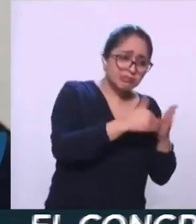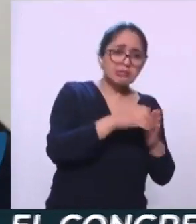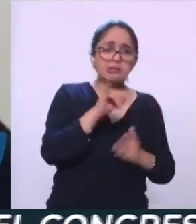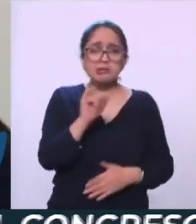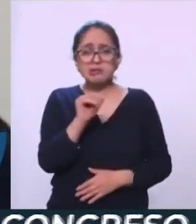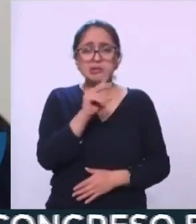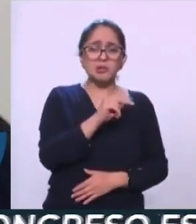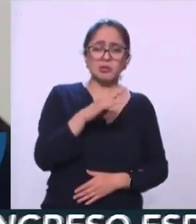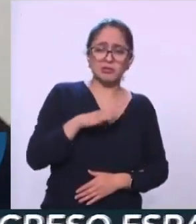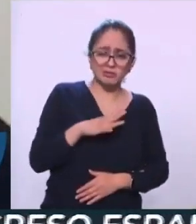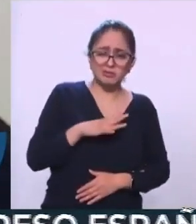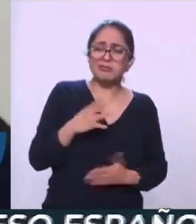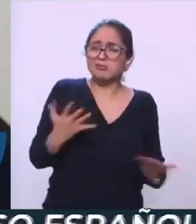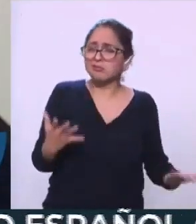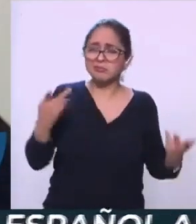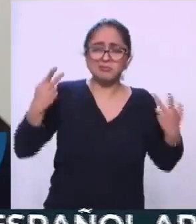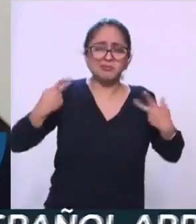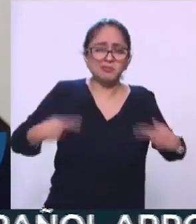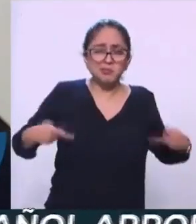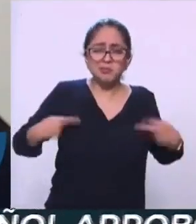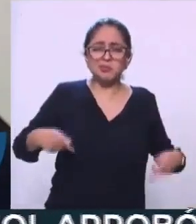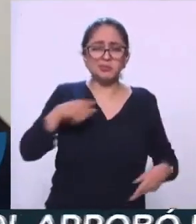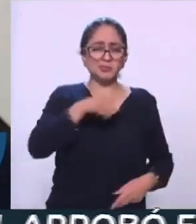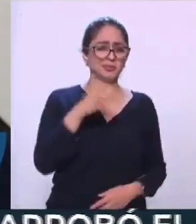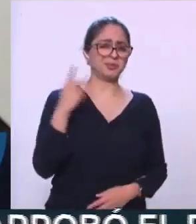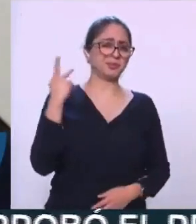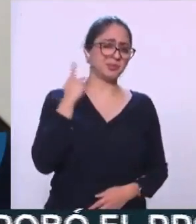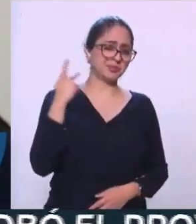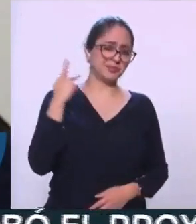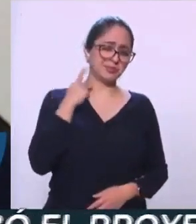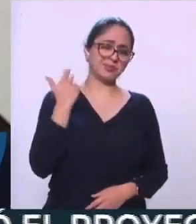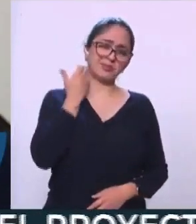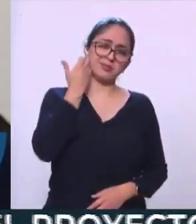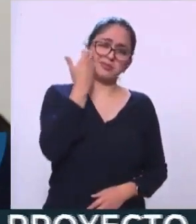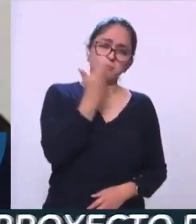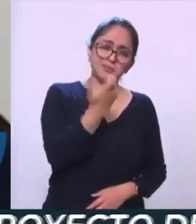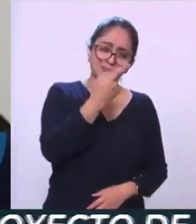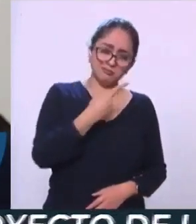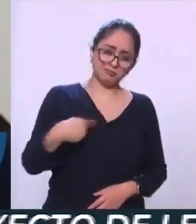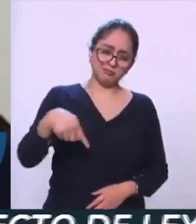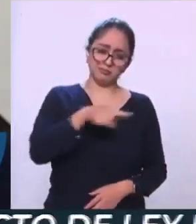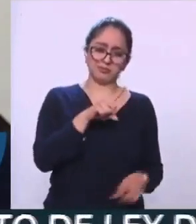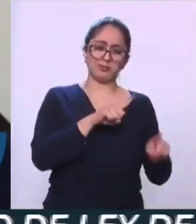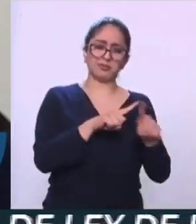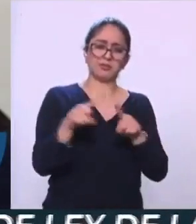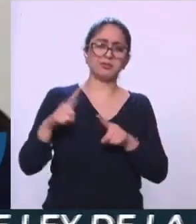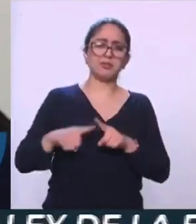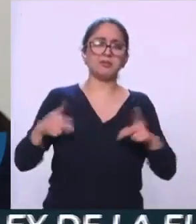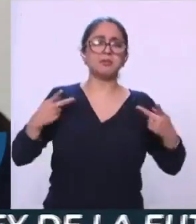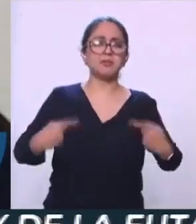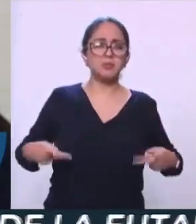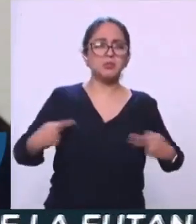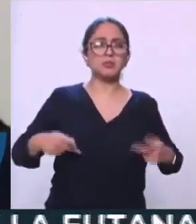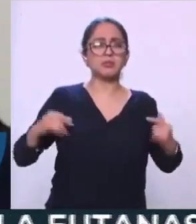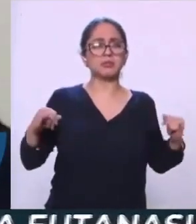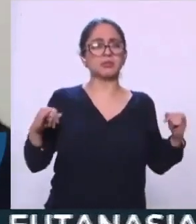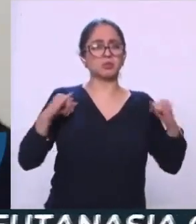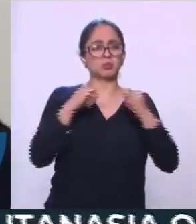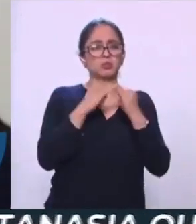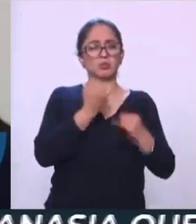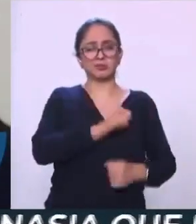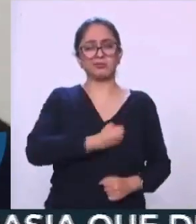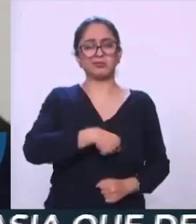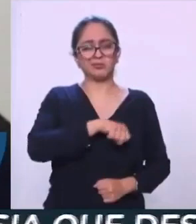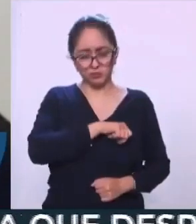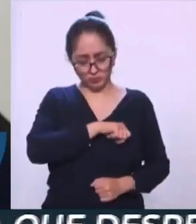son, digamos, operaciones políticas para afectar, ¿no?, a la credibilidad de las instituciones de salud. A mí lo que me llama la atención es que